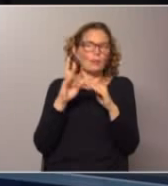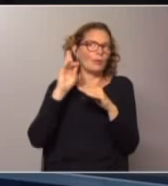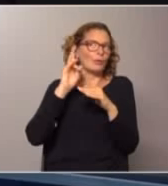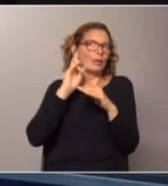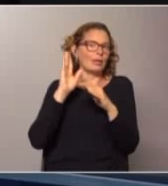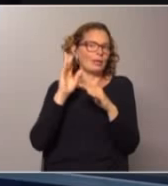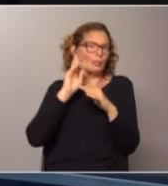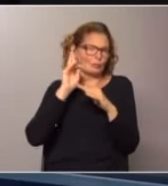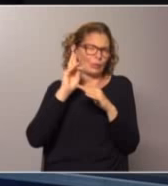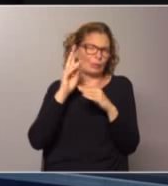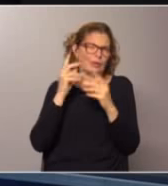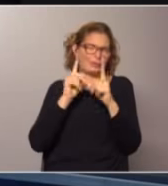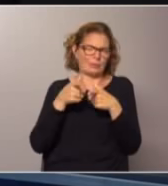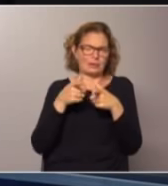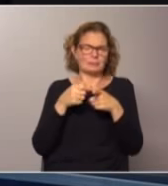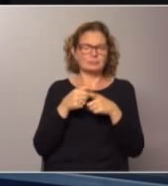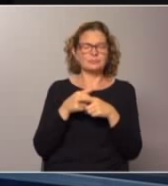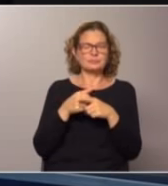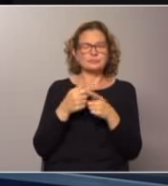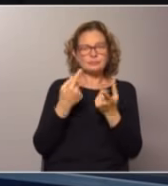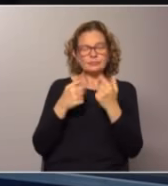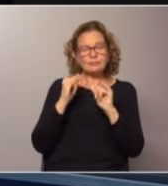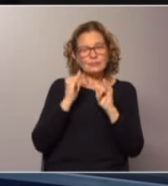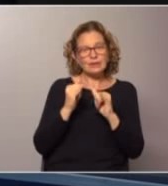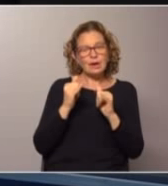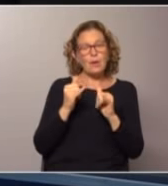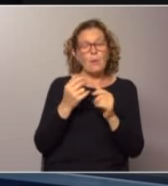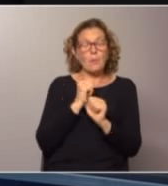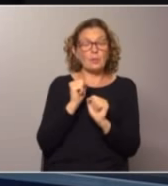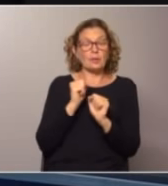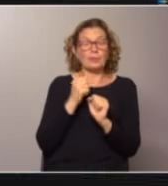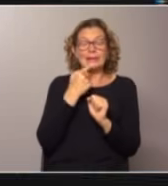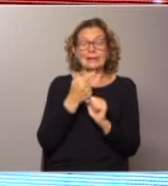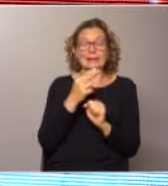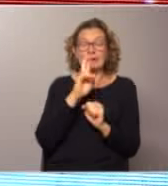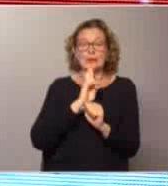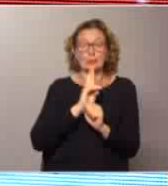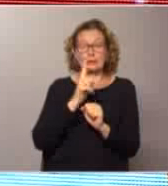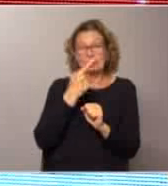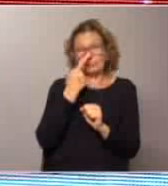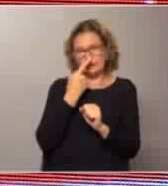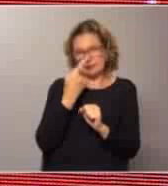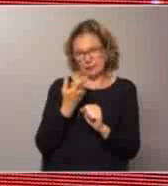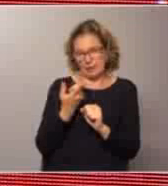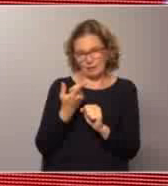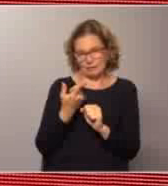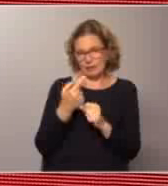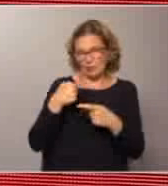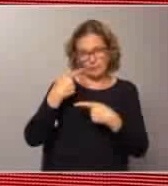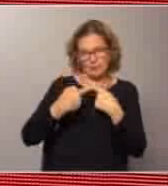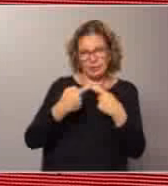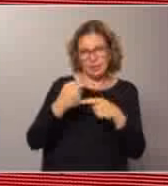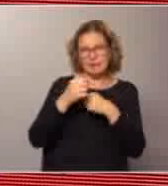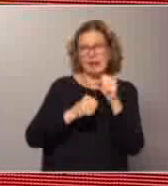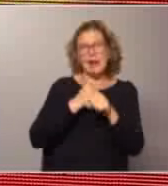hace mucho ruido pero si nos permite tener respuestas interesantes y esperamos los modelos ideales no avanzamos hacia el